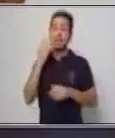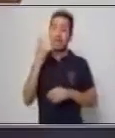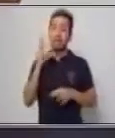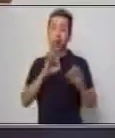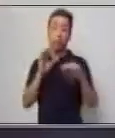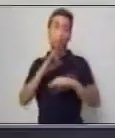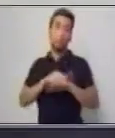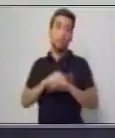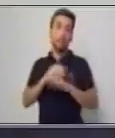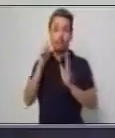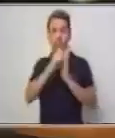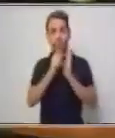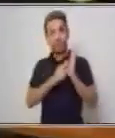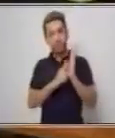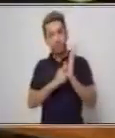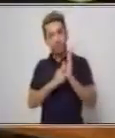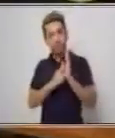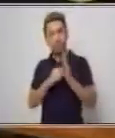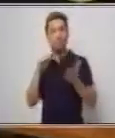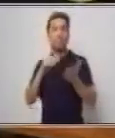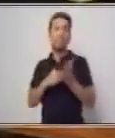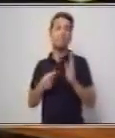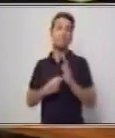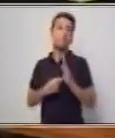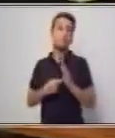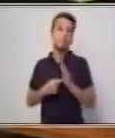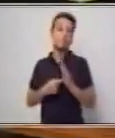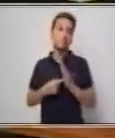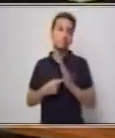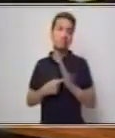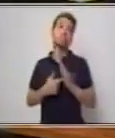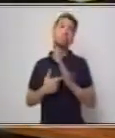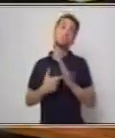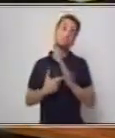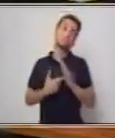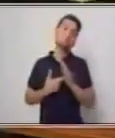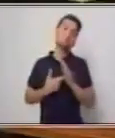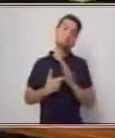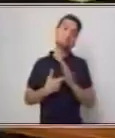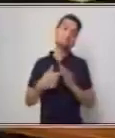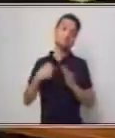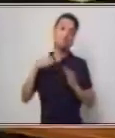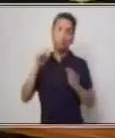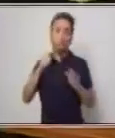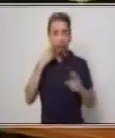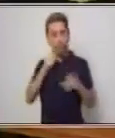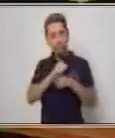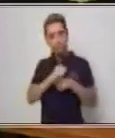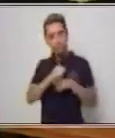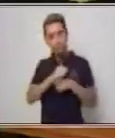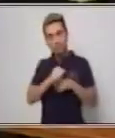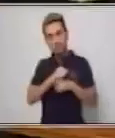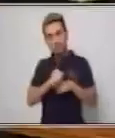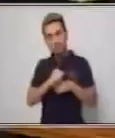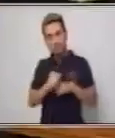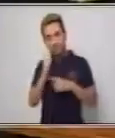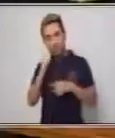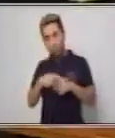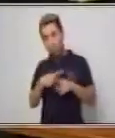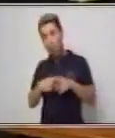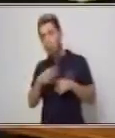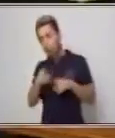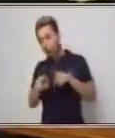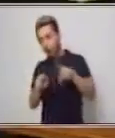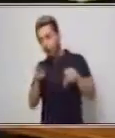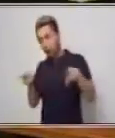más divisores. ¿Qué significa eso? Bueno, que tenemos que practicarlos para darnos cuenta en qué momento se dan